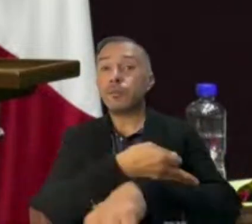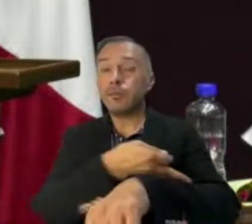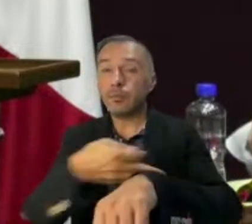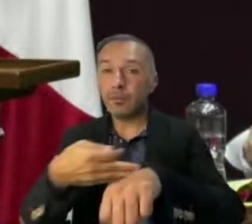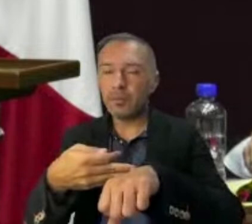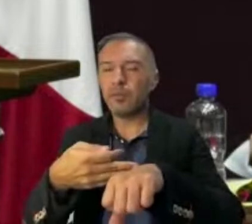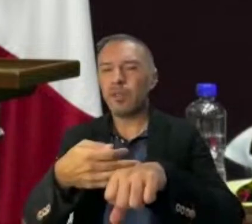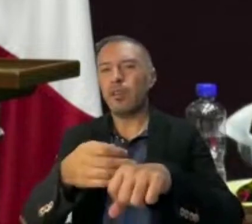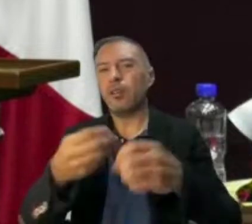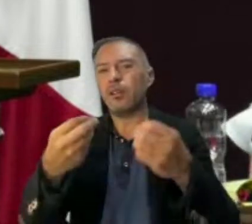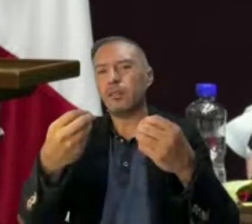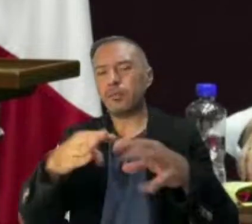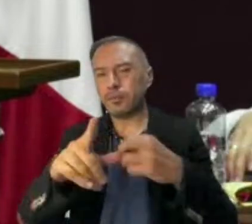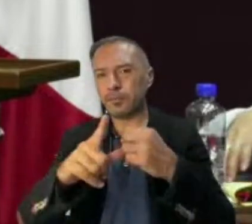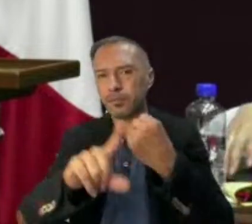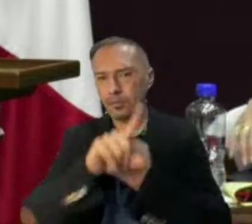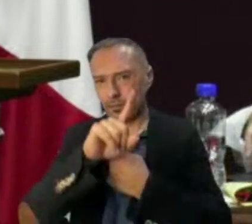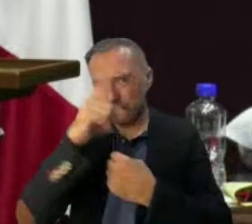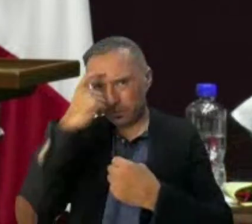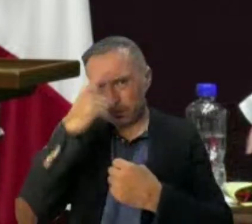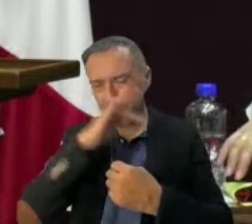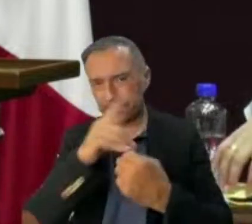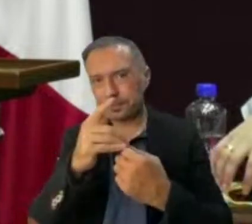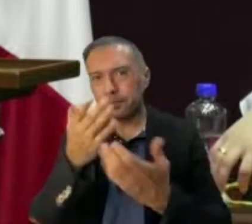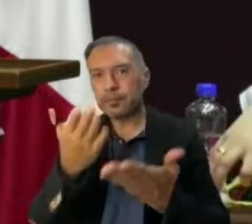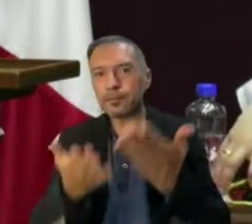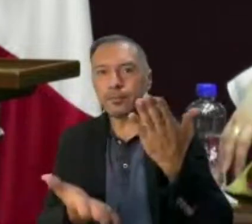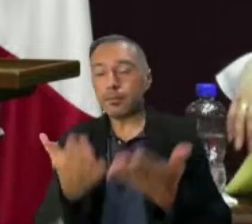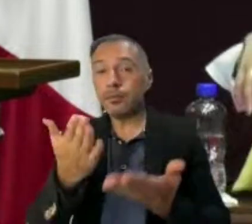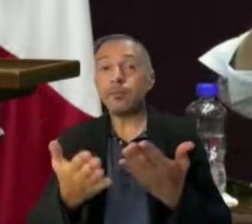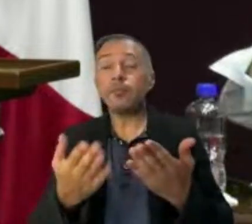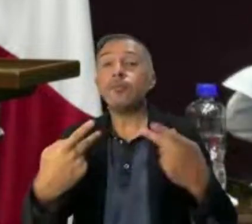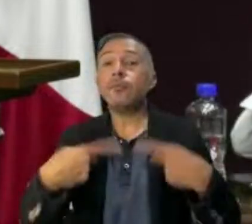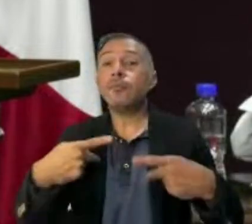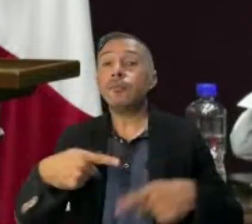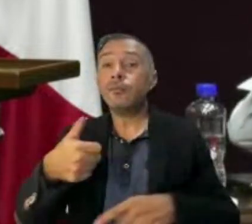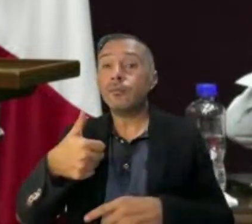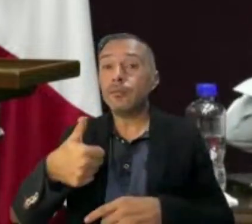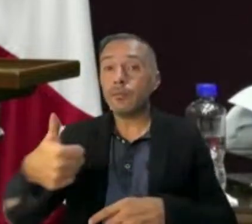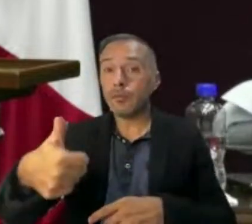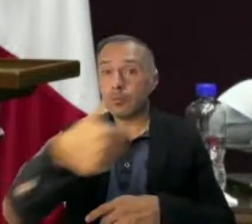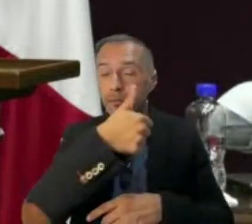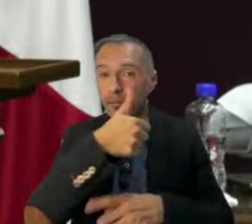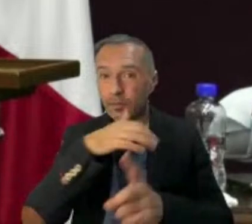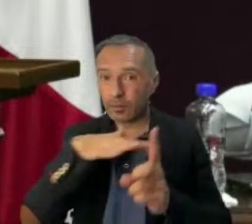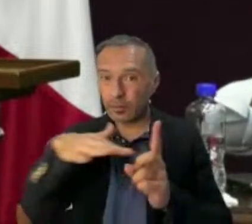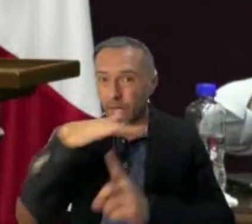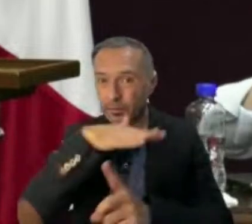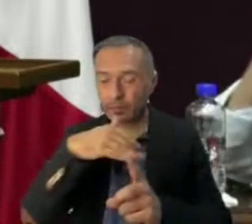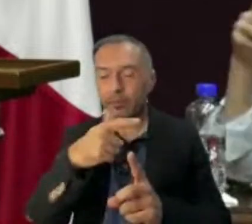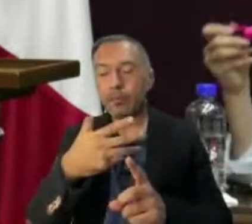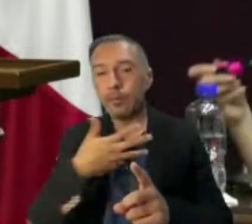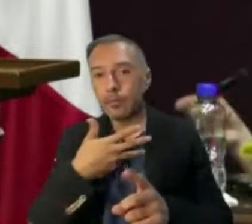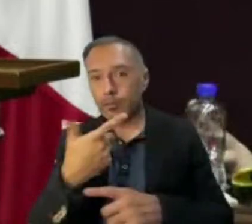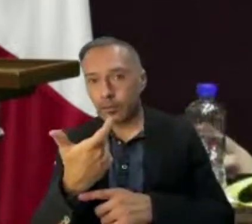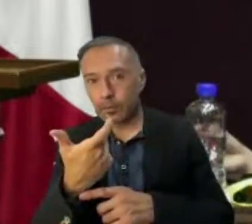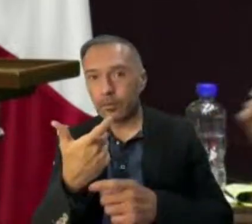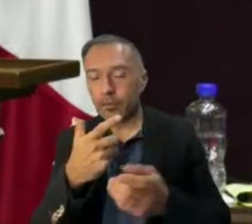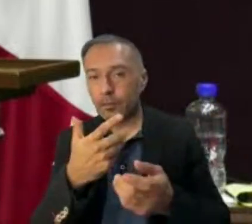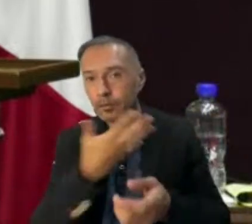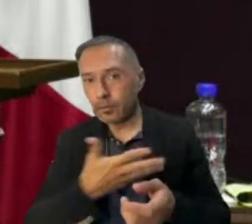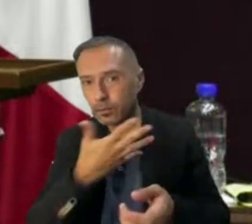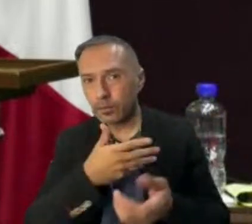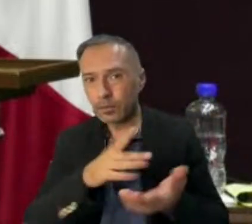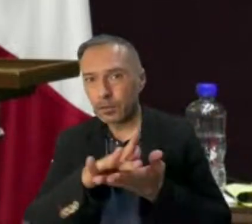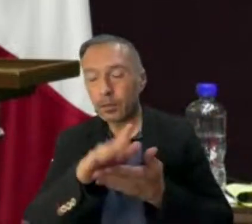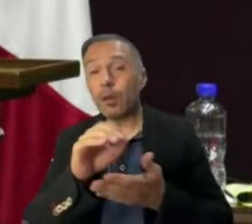la naturaleza del delito, las circunstancias individuales y los recursos de apoyo disponibles, el apoyo adecuado como la